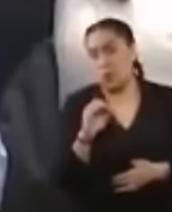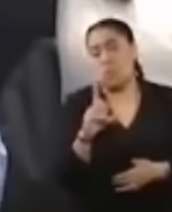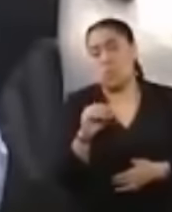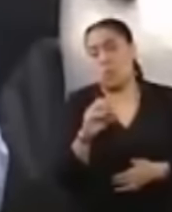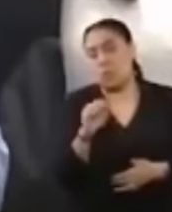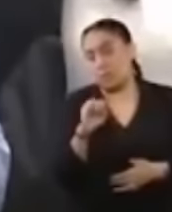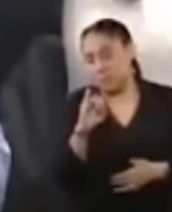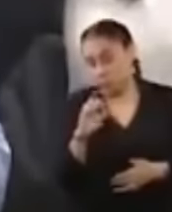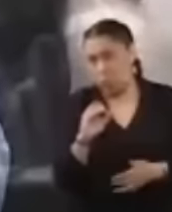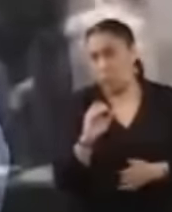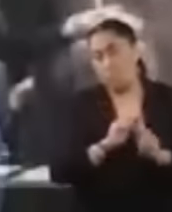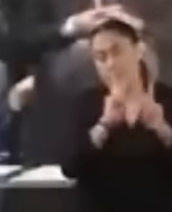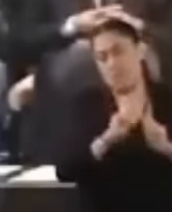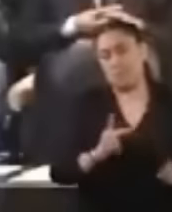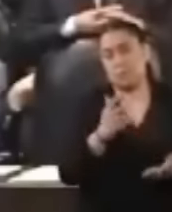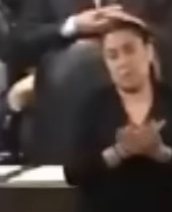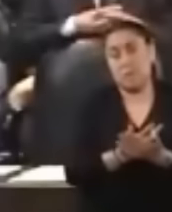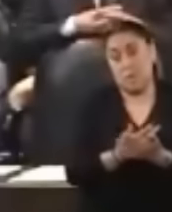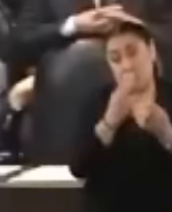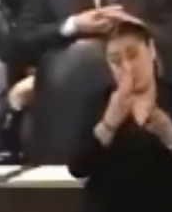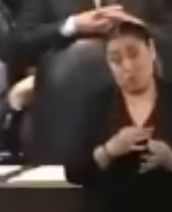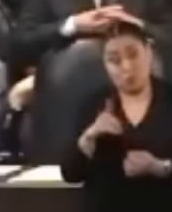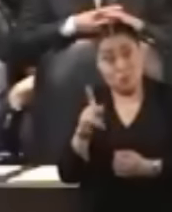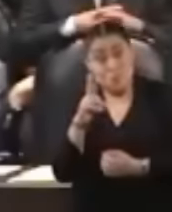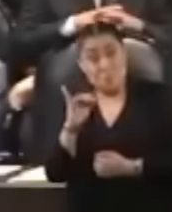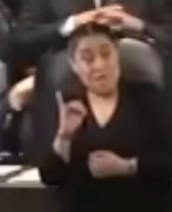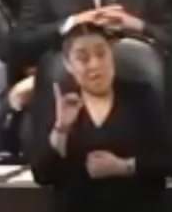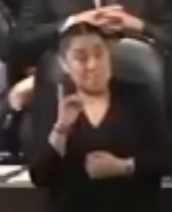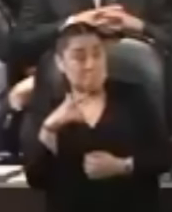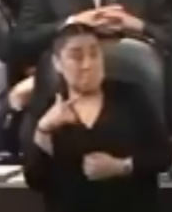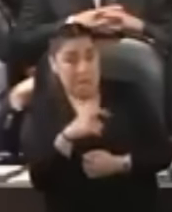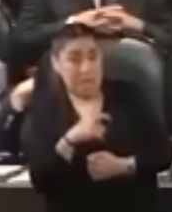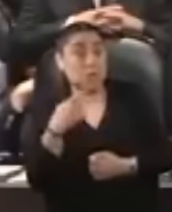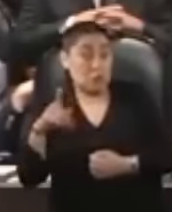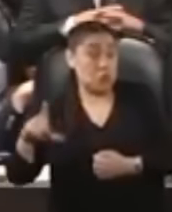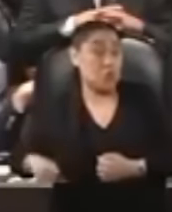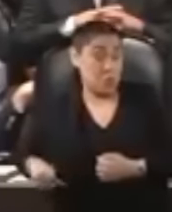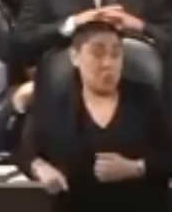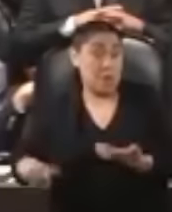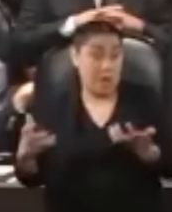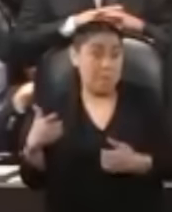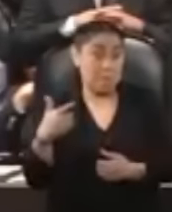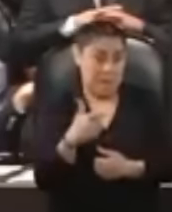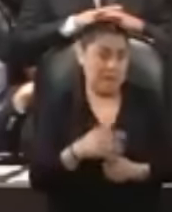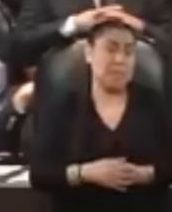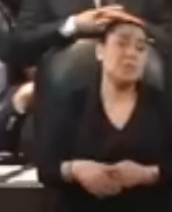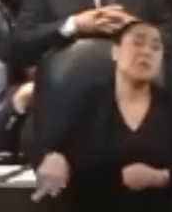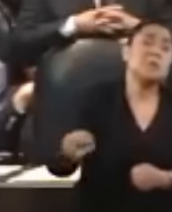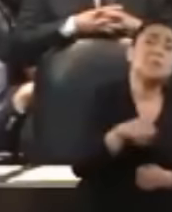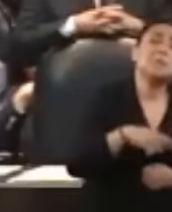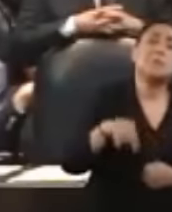Este crimen sí fue del PRI, este crimen sí fue de Estado. ¿Y por qué no gritaron,